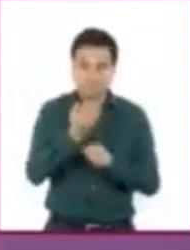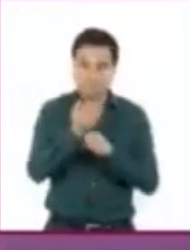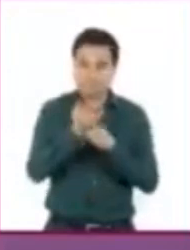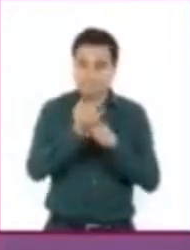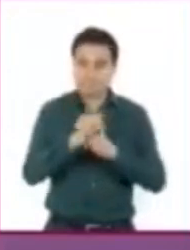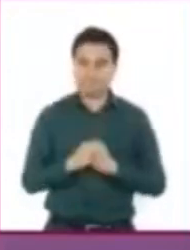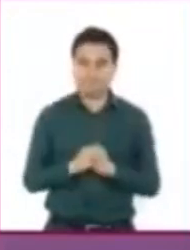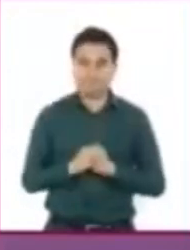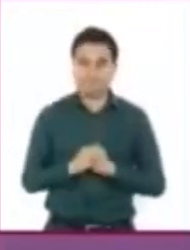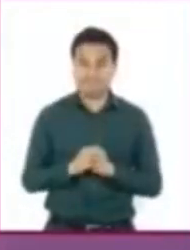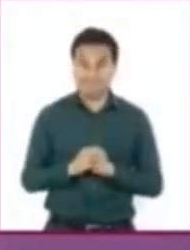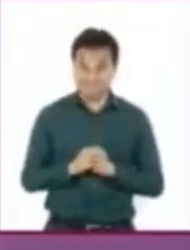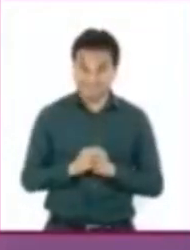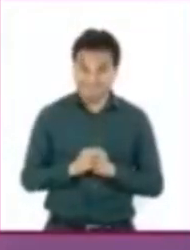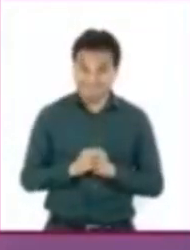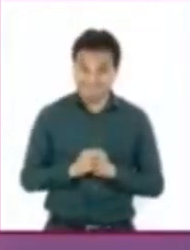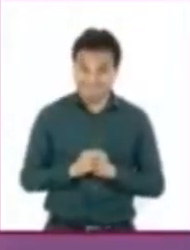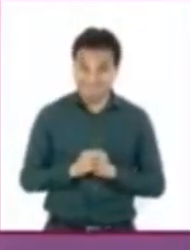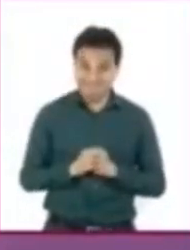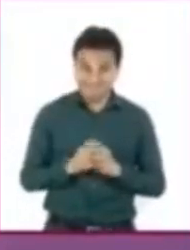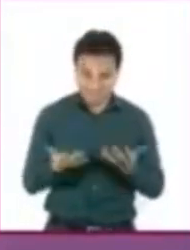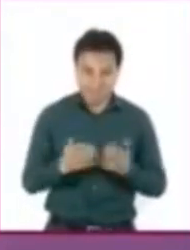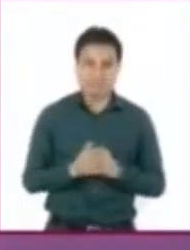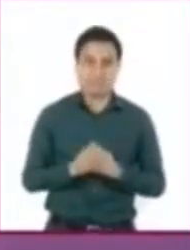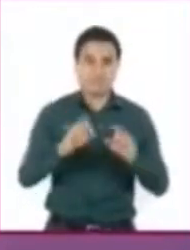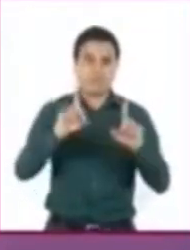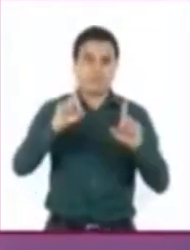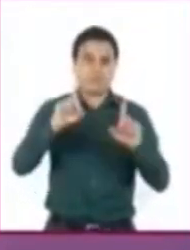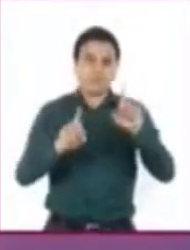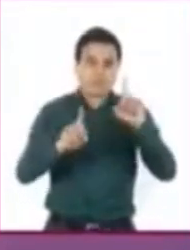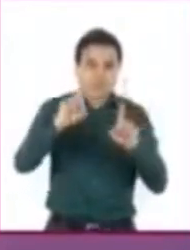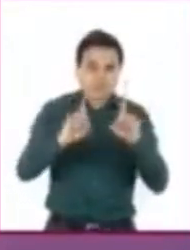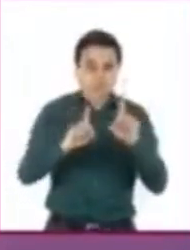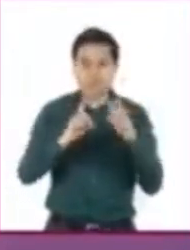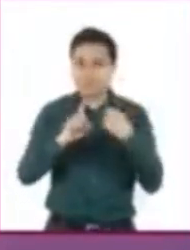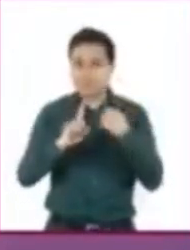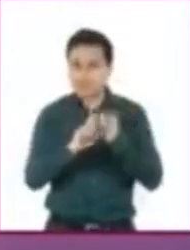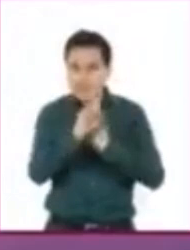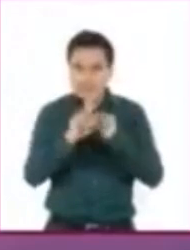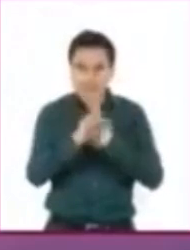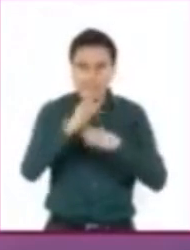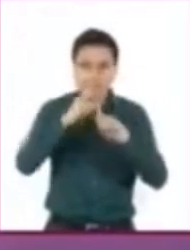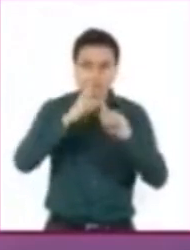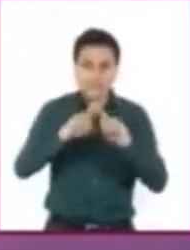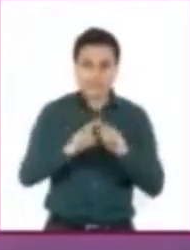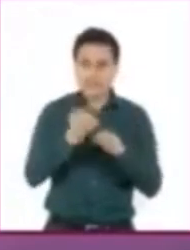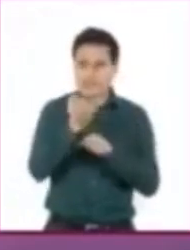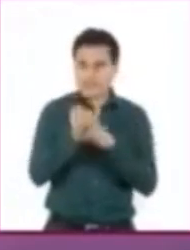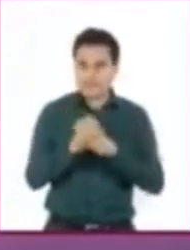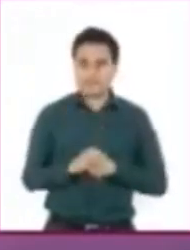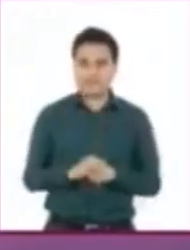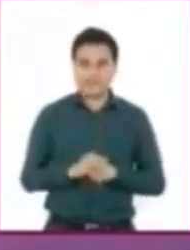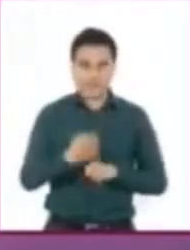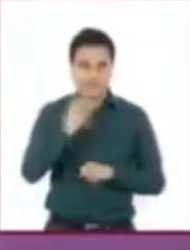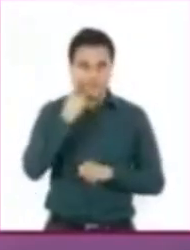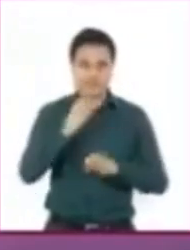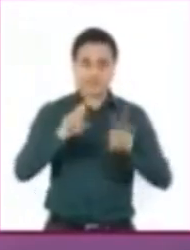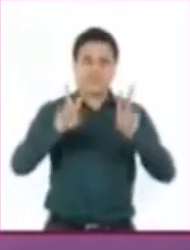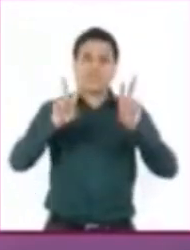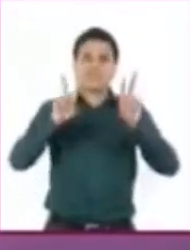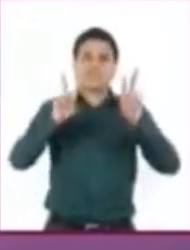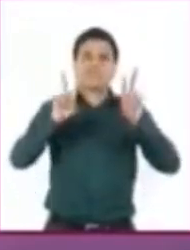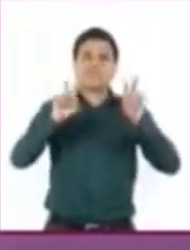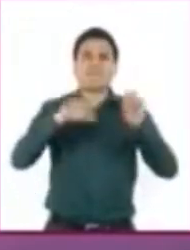se atienden los cuestionamientos, dudas o problematizaciones. La elección del tema a estudiar tiene que ver con